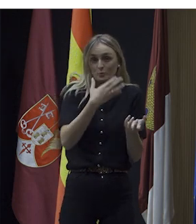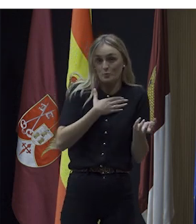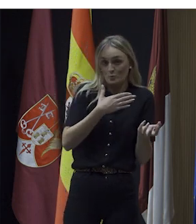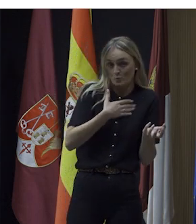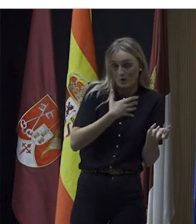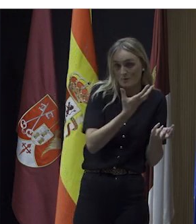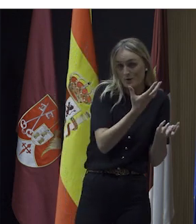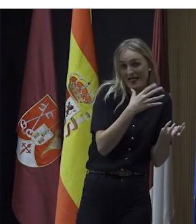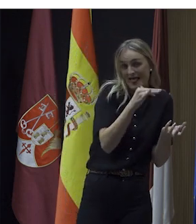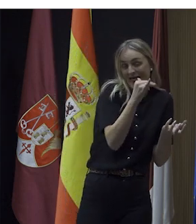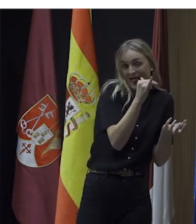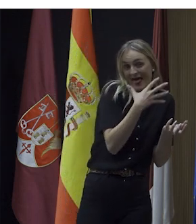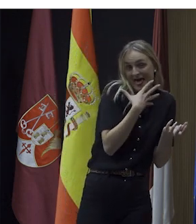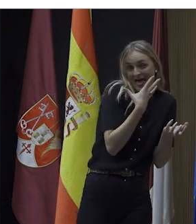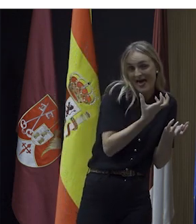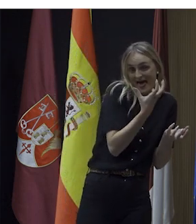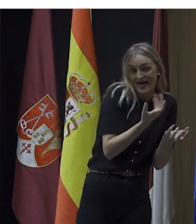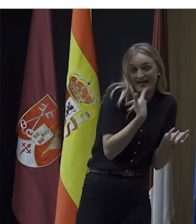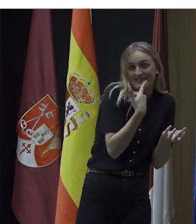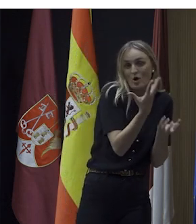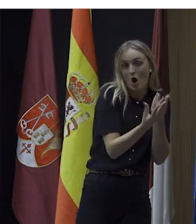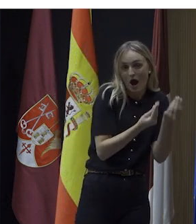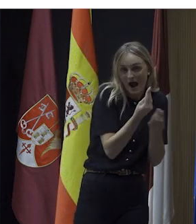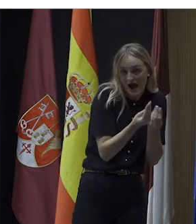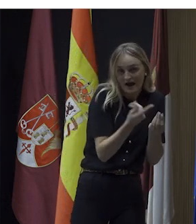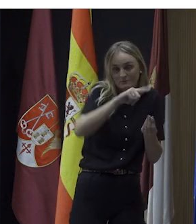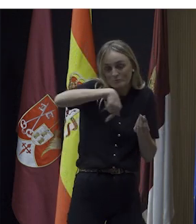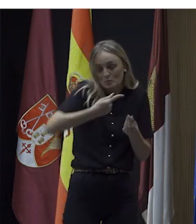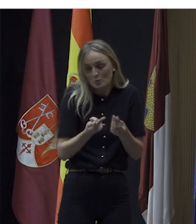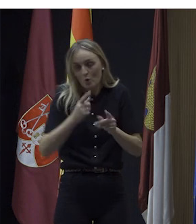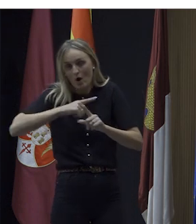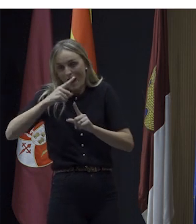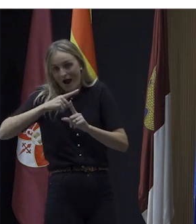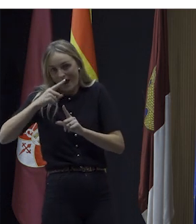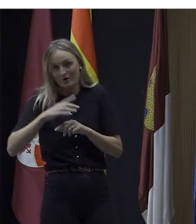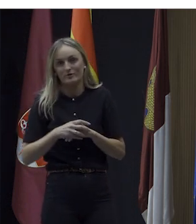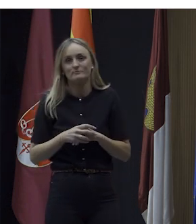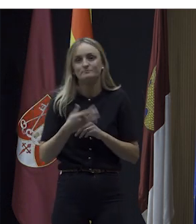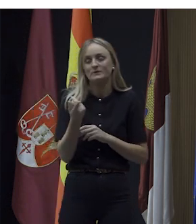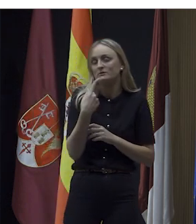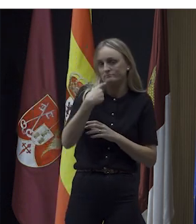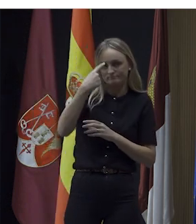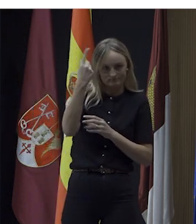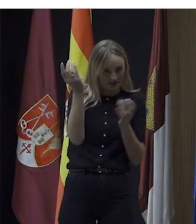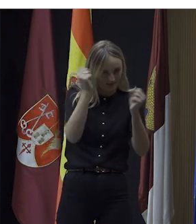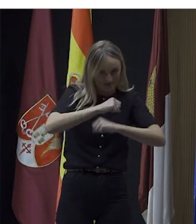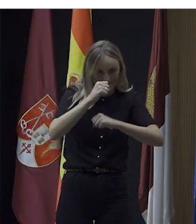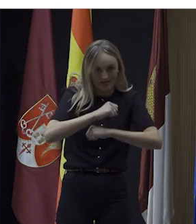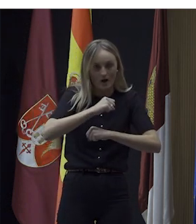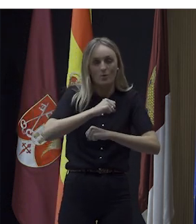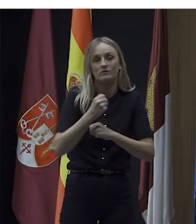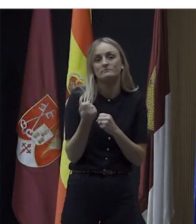graso monoinsaturado, pues claro, es perjudicial por el aumento calórico. Solo quería hacer esta precisión. Totalmente de acuerdo. Y felicitarle. Frutos